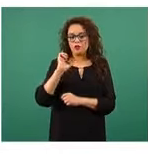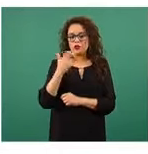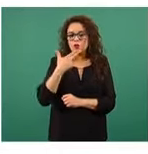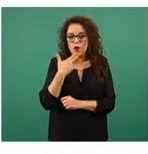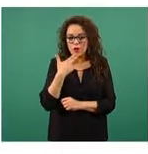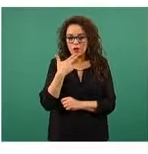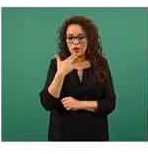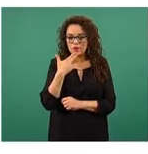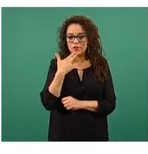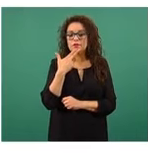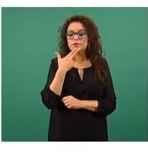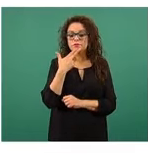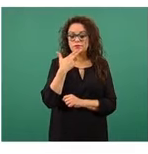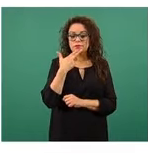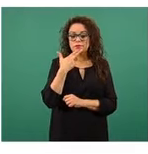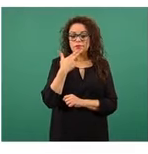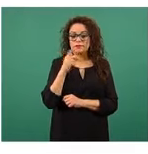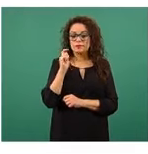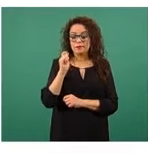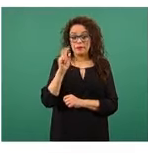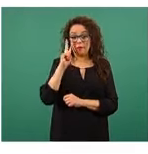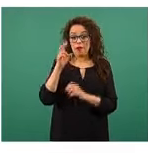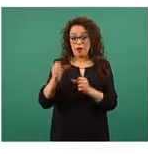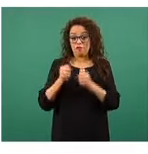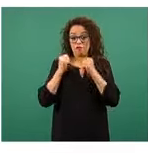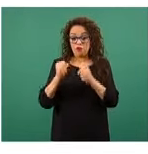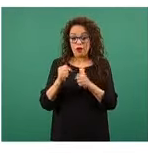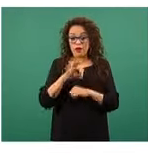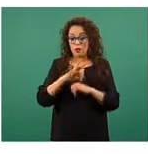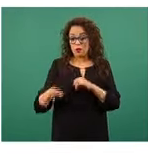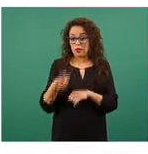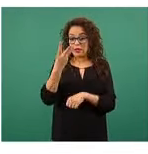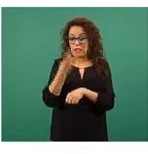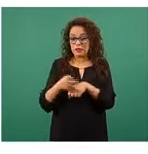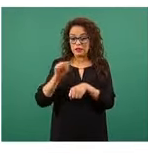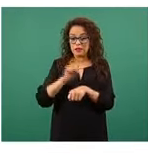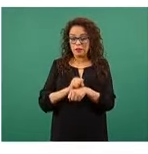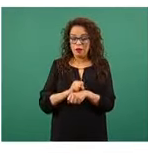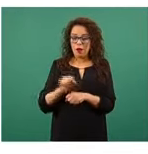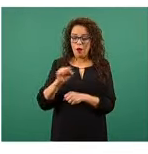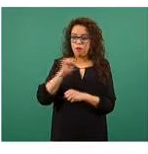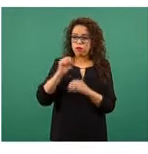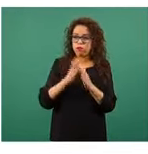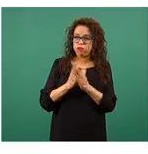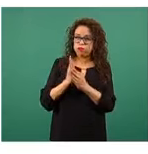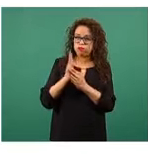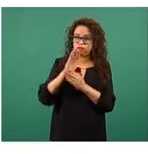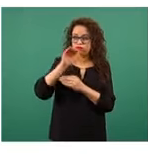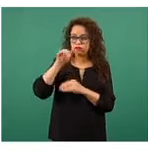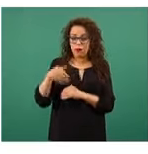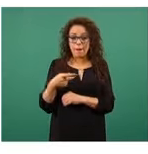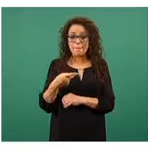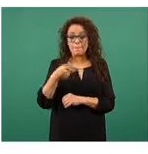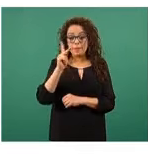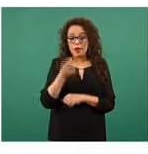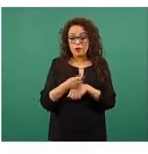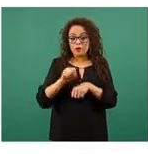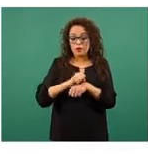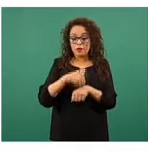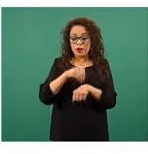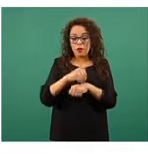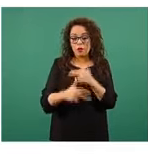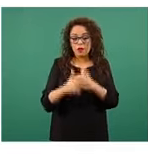tendencia ascendente, digamos, más marcada, al menos en las últimas 3 semanas, aunque empezamos a ver una ligera corrección entre la 13 y